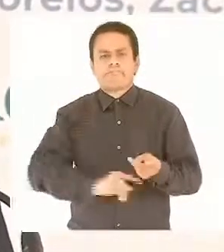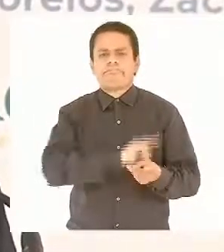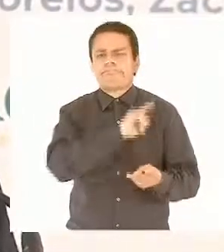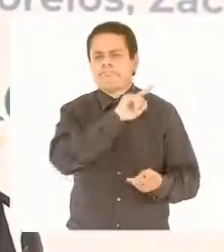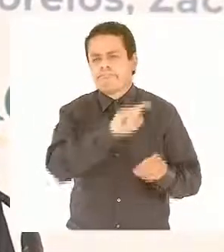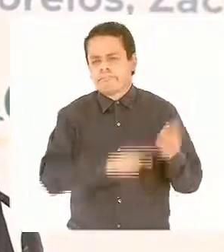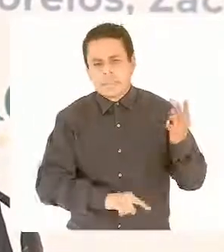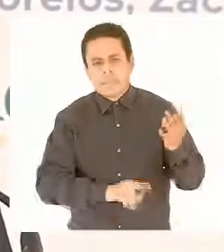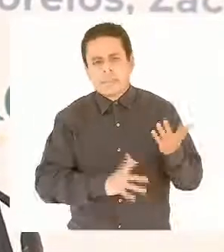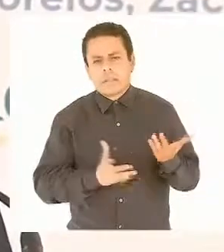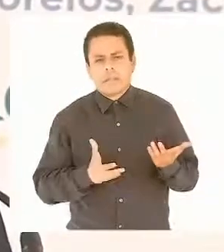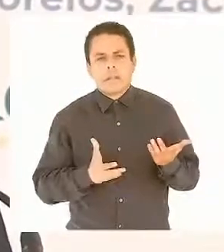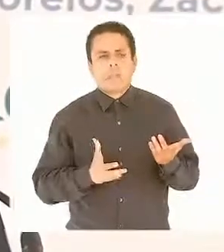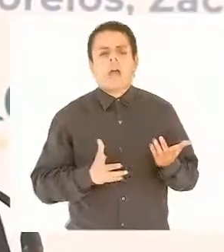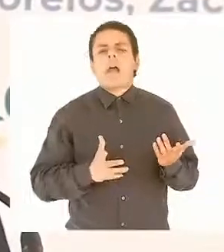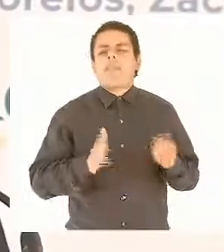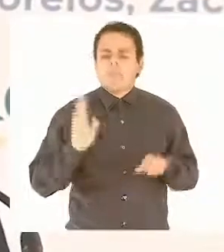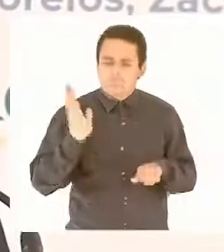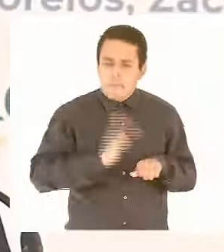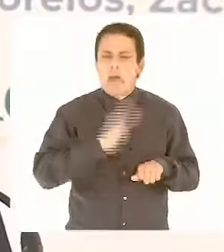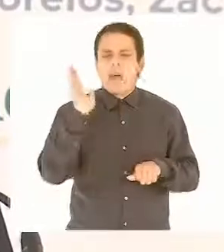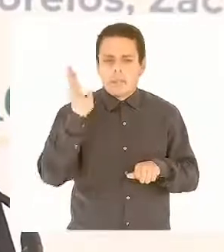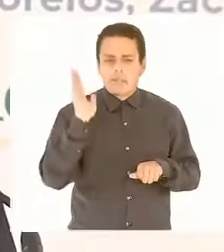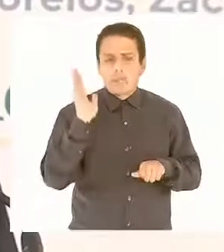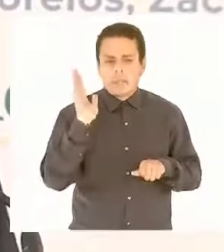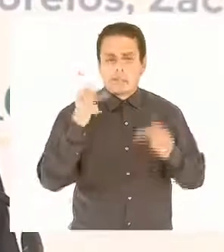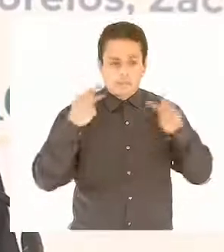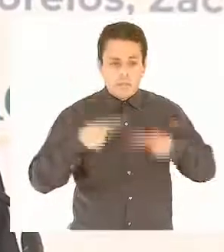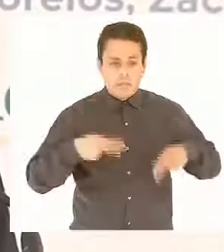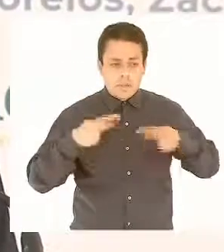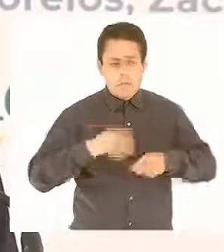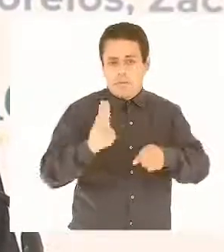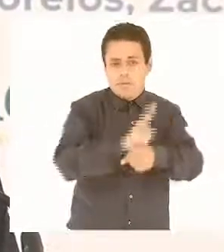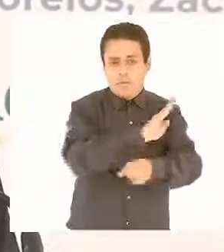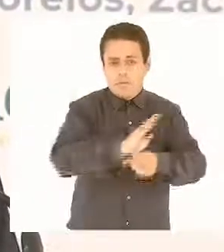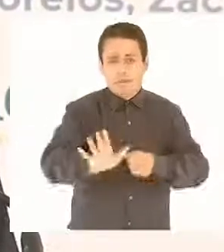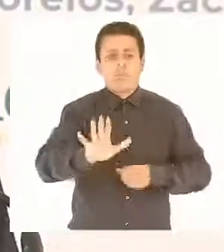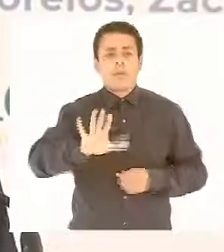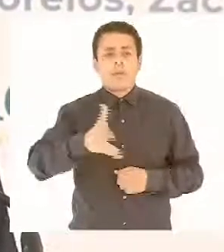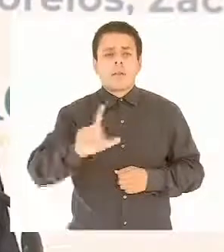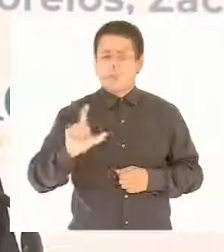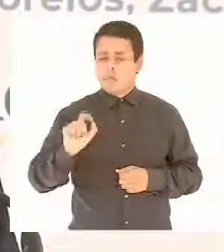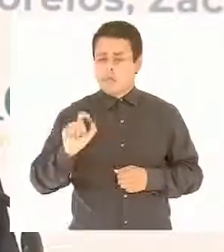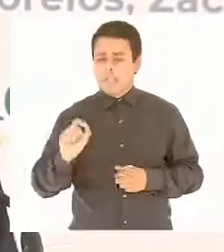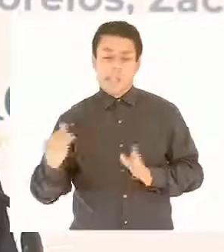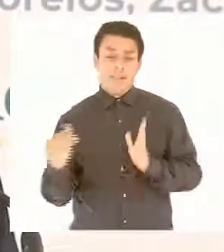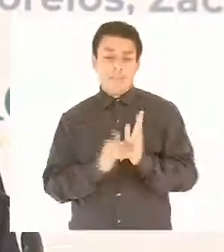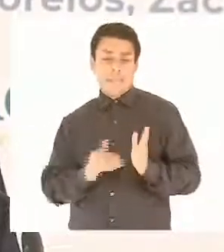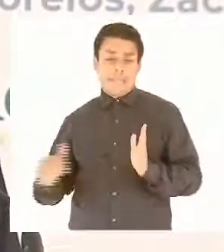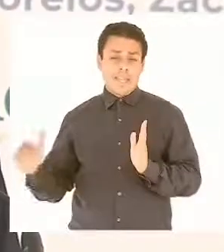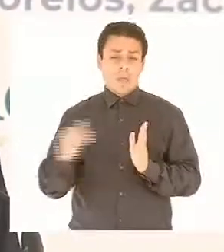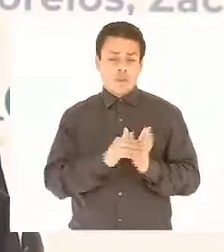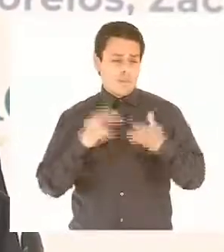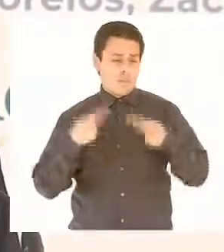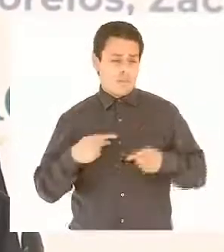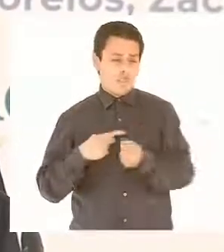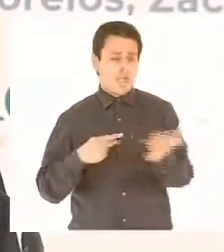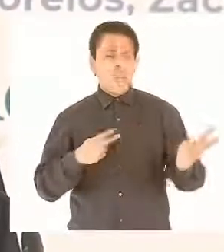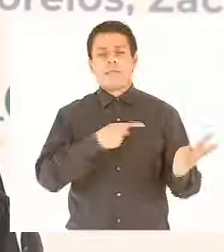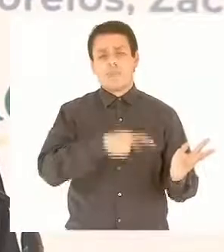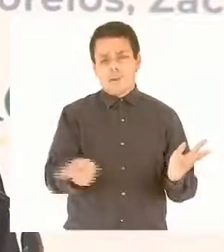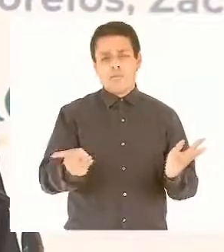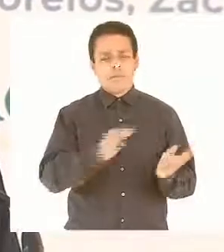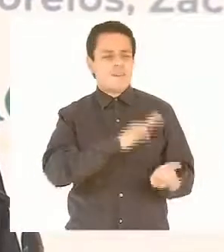donde en efecto se benefician más de 20 millones de mexicanos